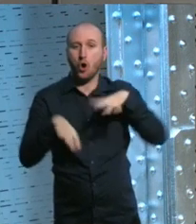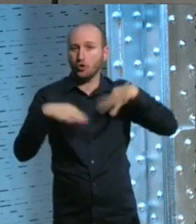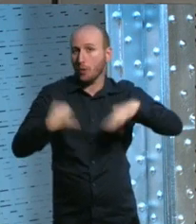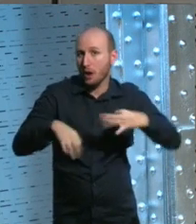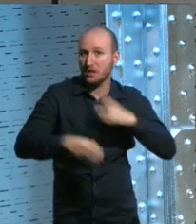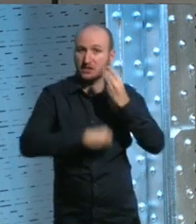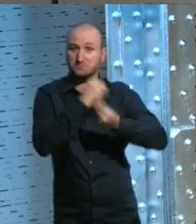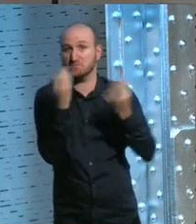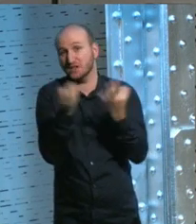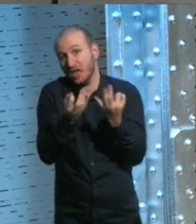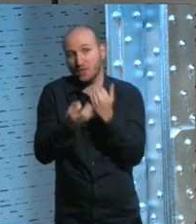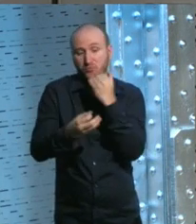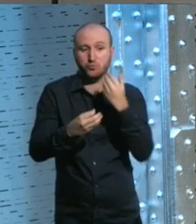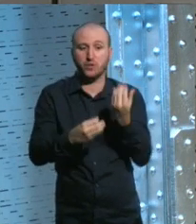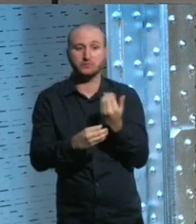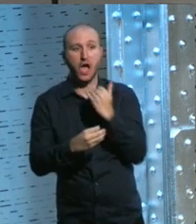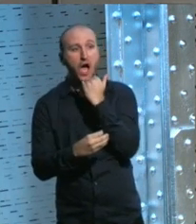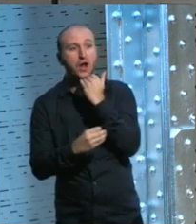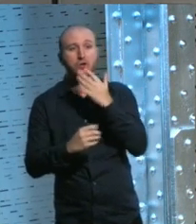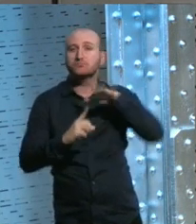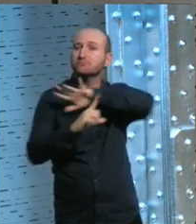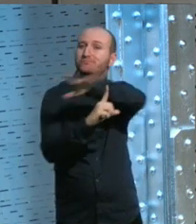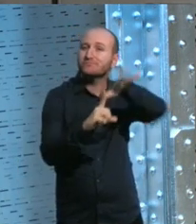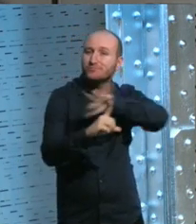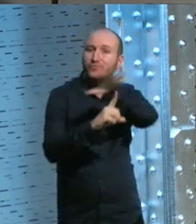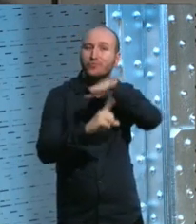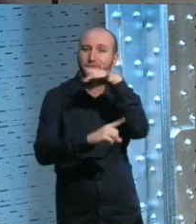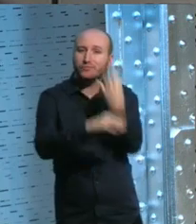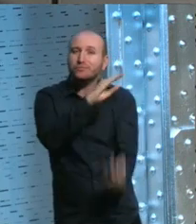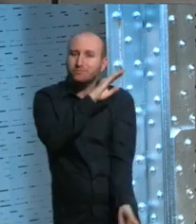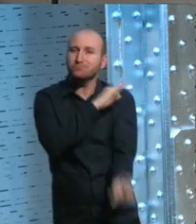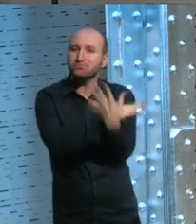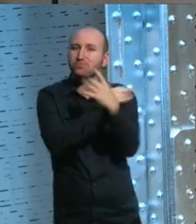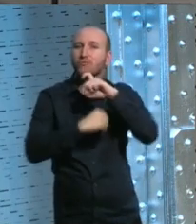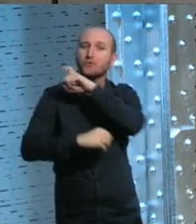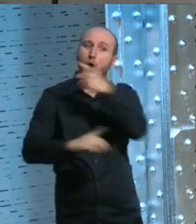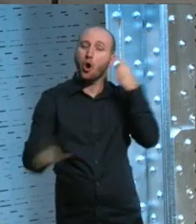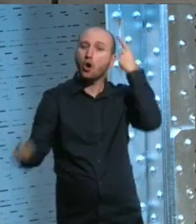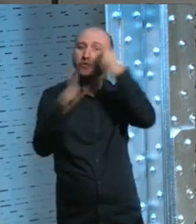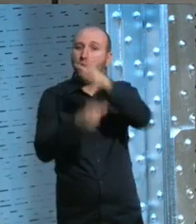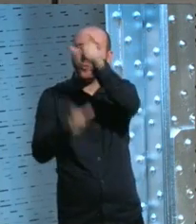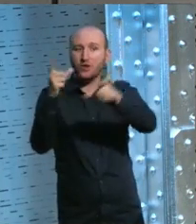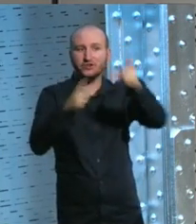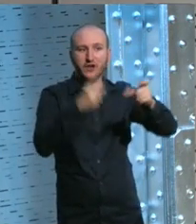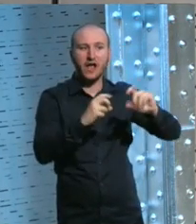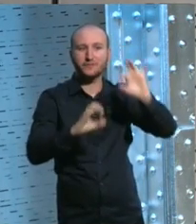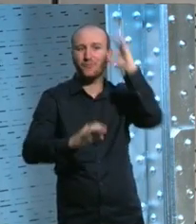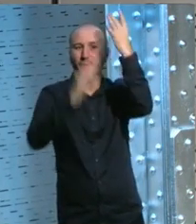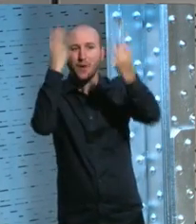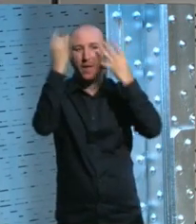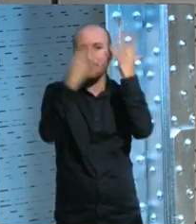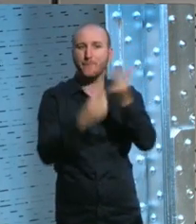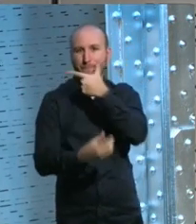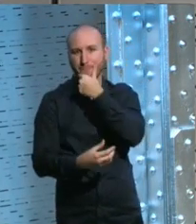crear un ecosistema para ayudar a la gente a innovar. Pero